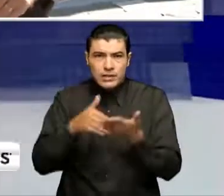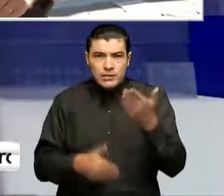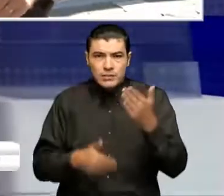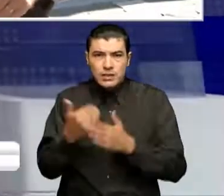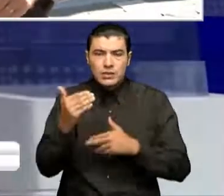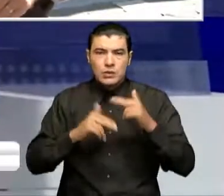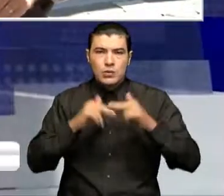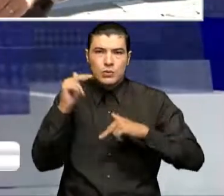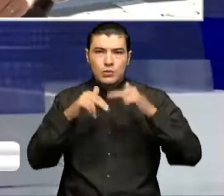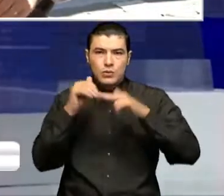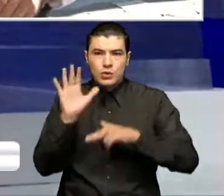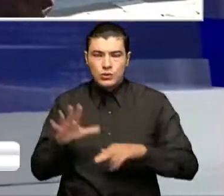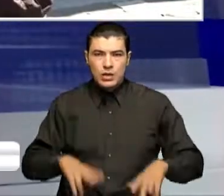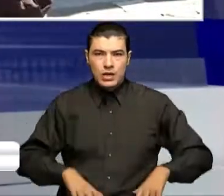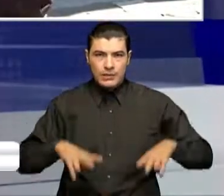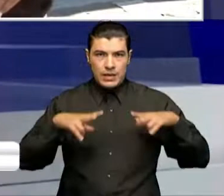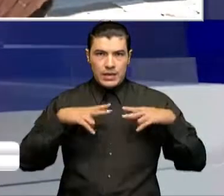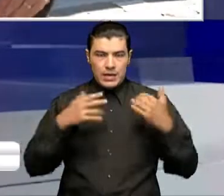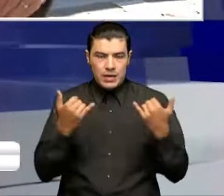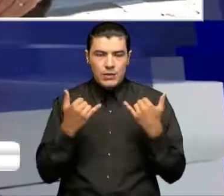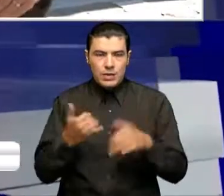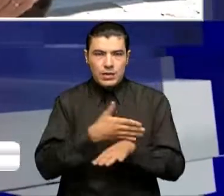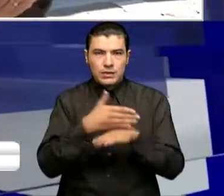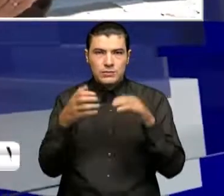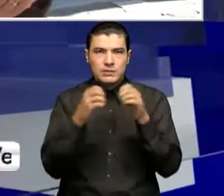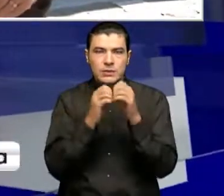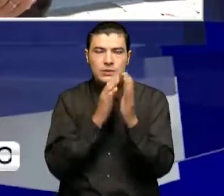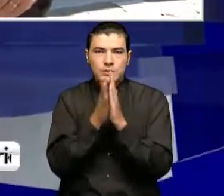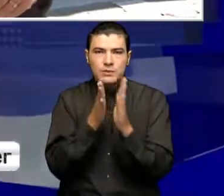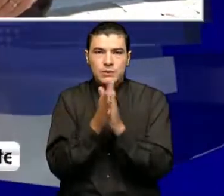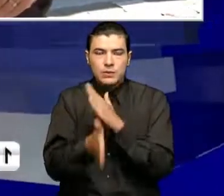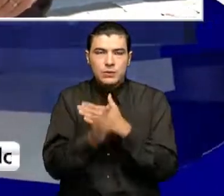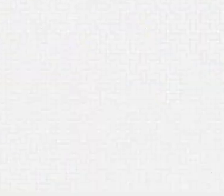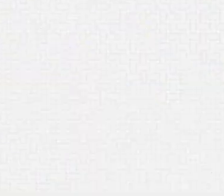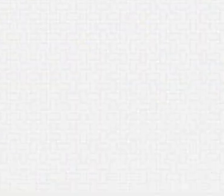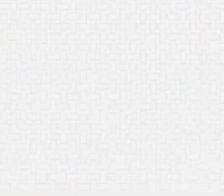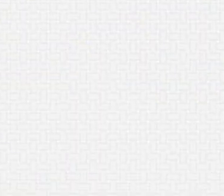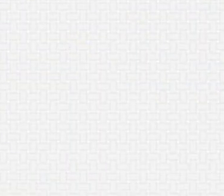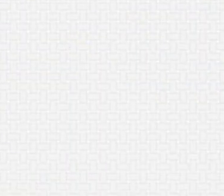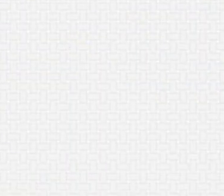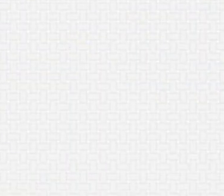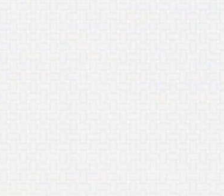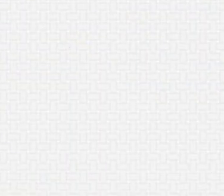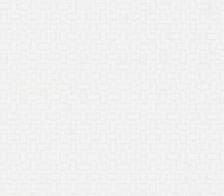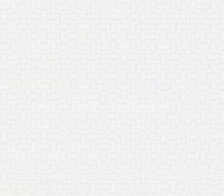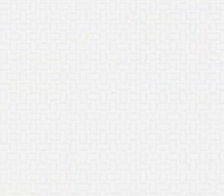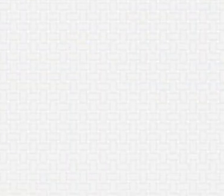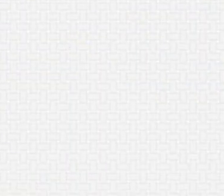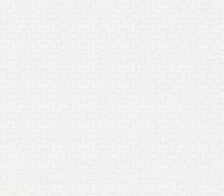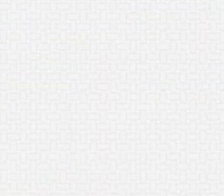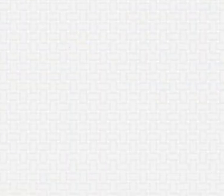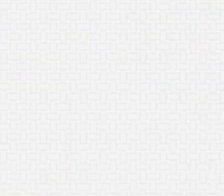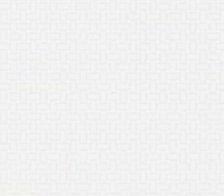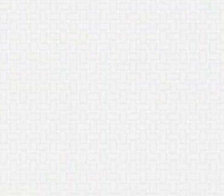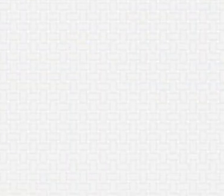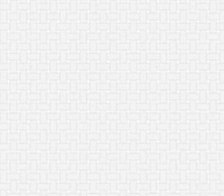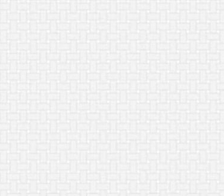vidas información que tenemos a esta hora regreso al centro de estudios buenas tardes canal tro puntocom